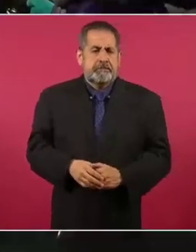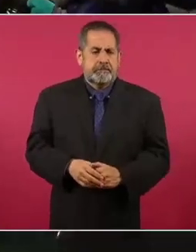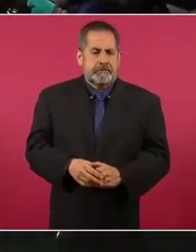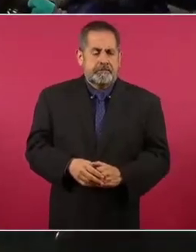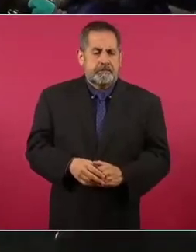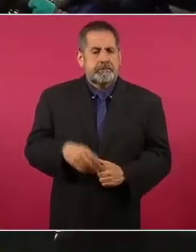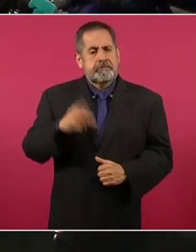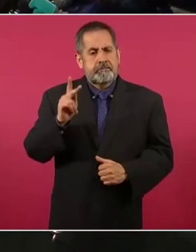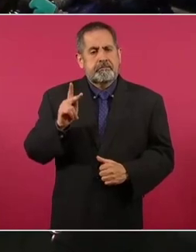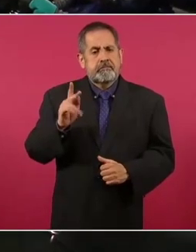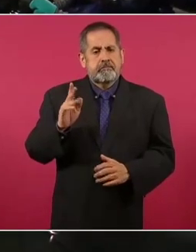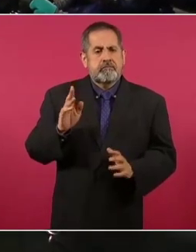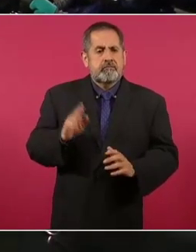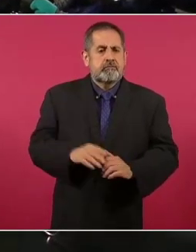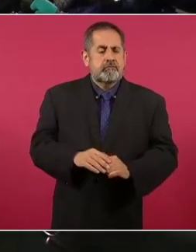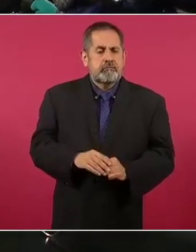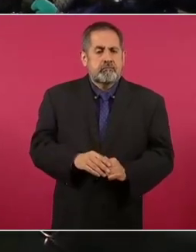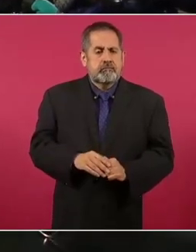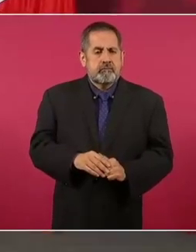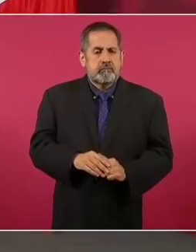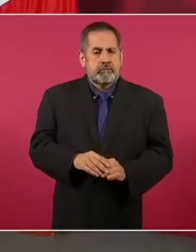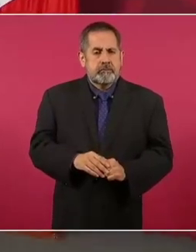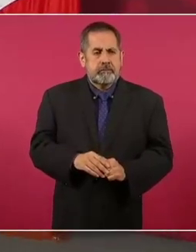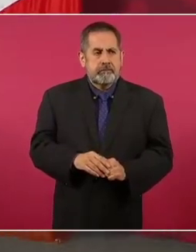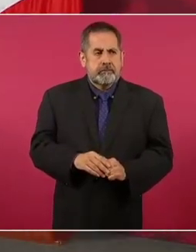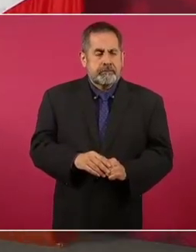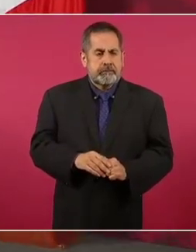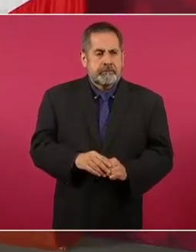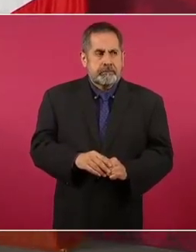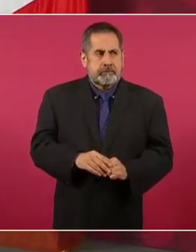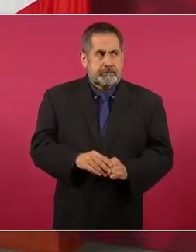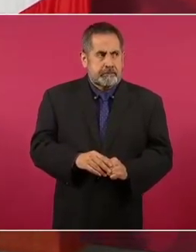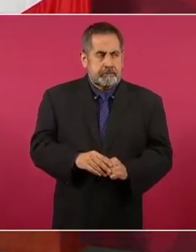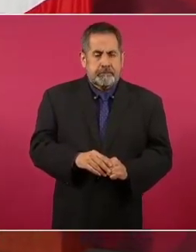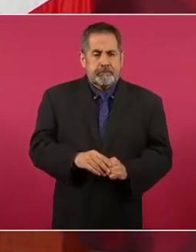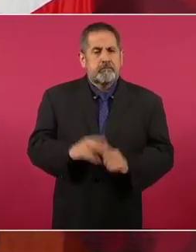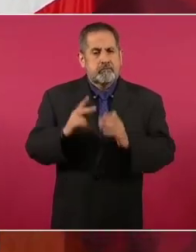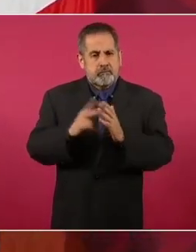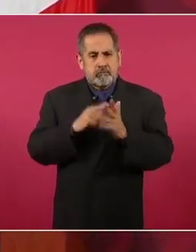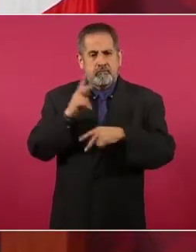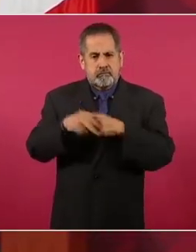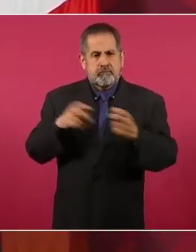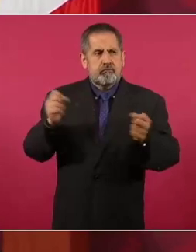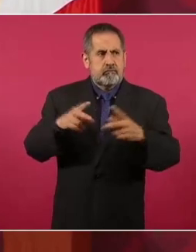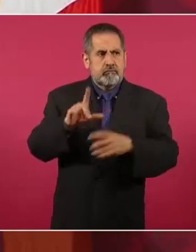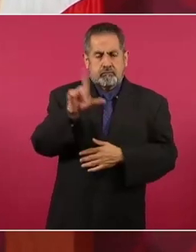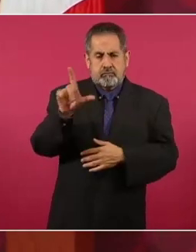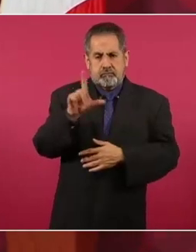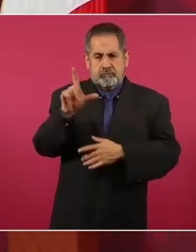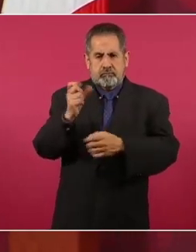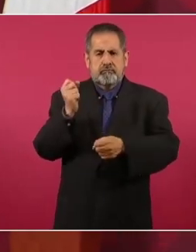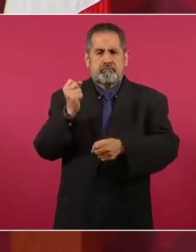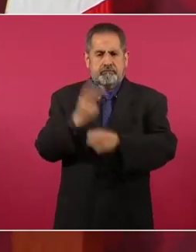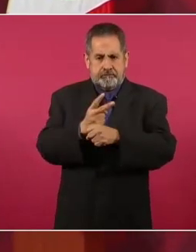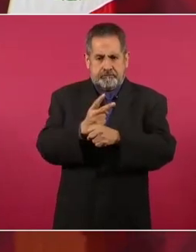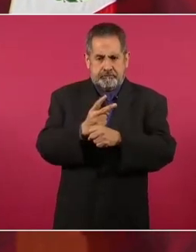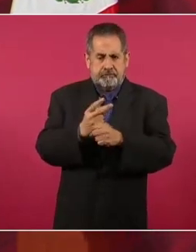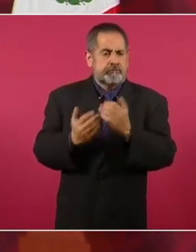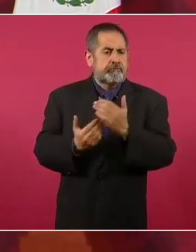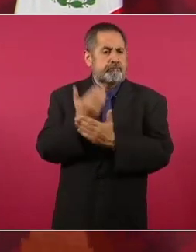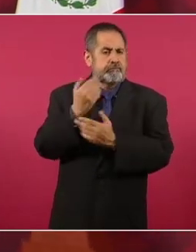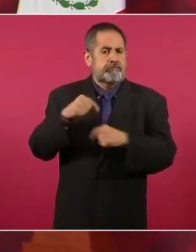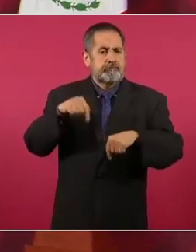pero nos vamos a volver a encontrar el lunes temprano